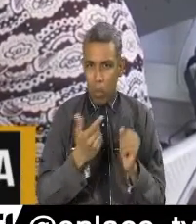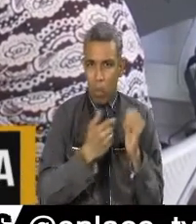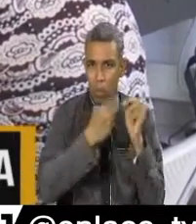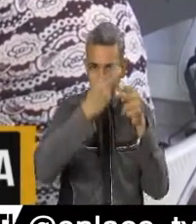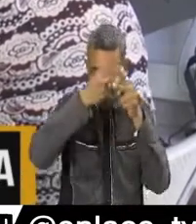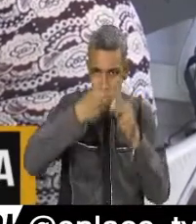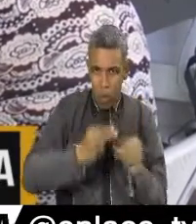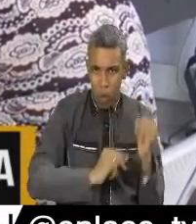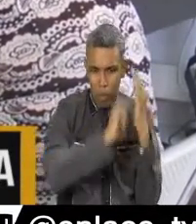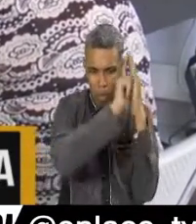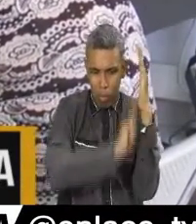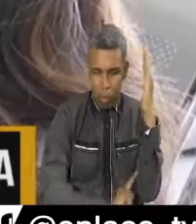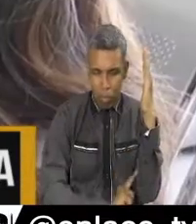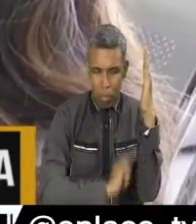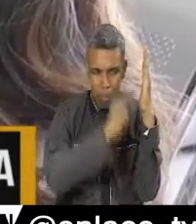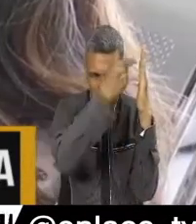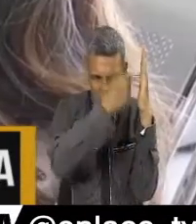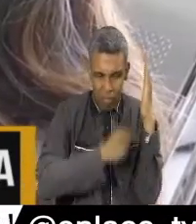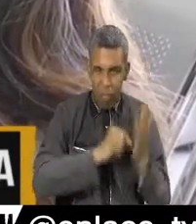las postuladas. En este momento hay